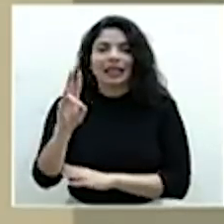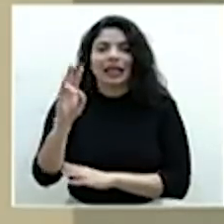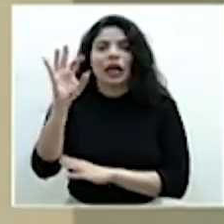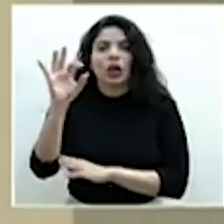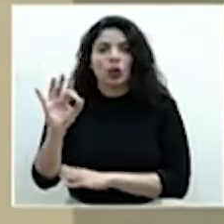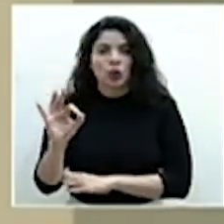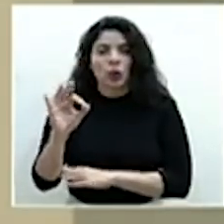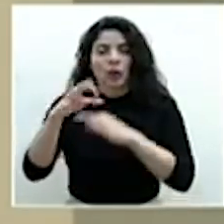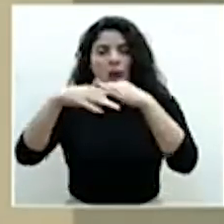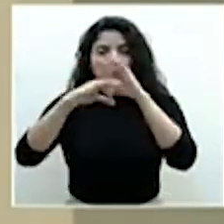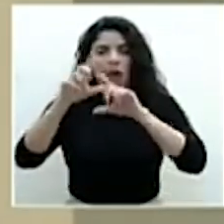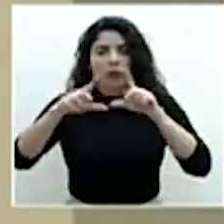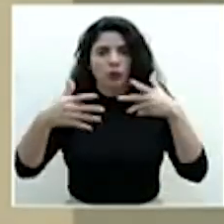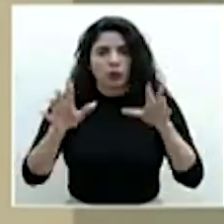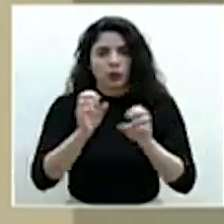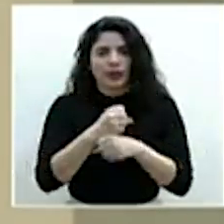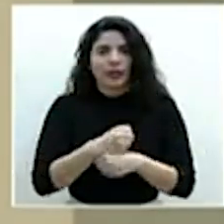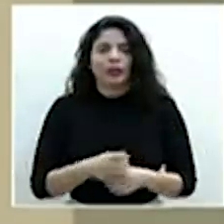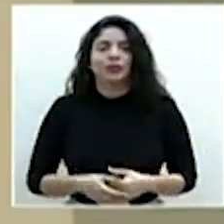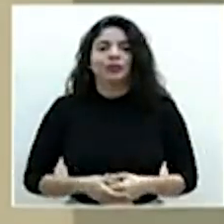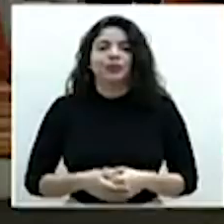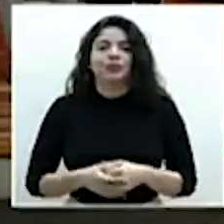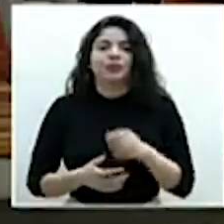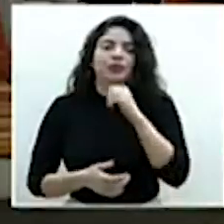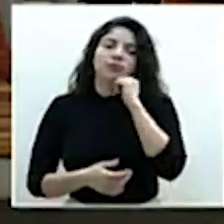30.779 muestras.